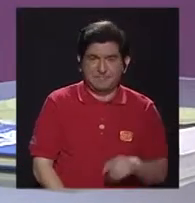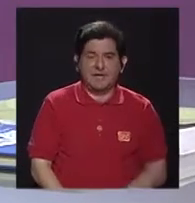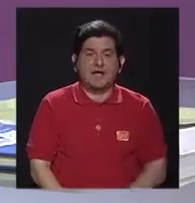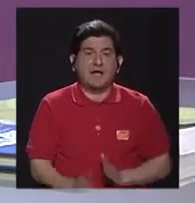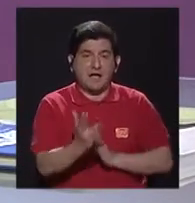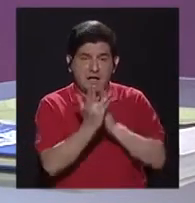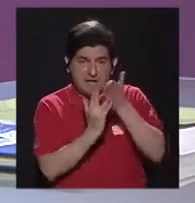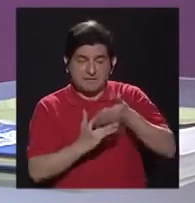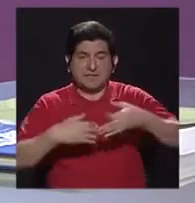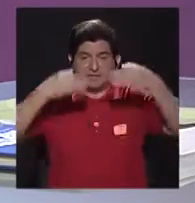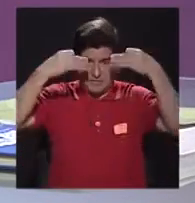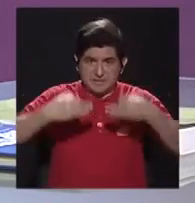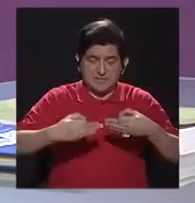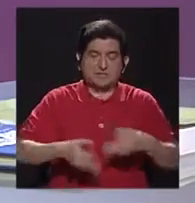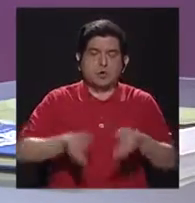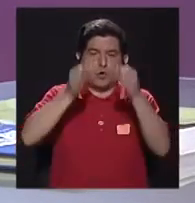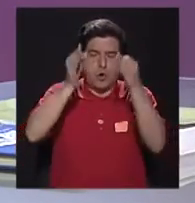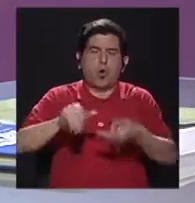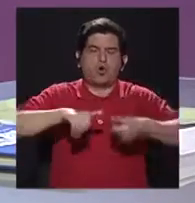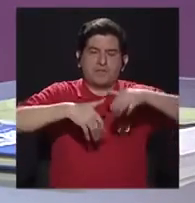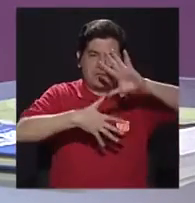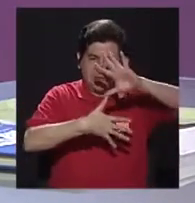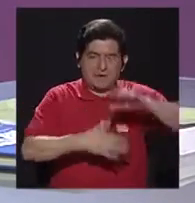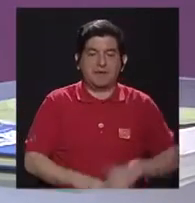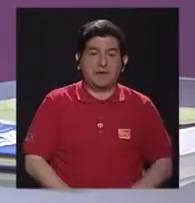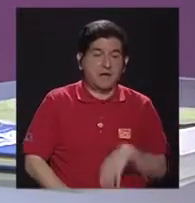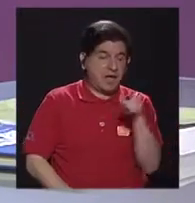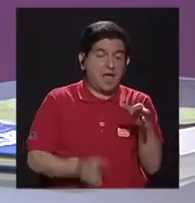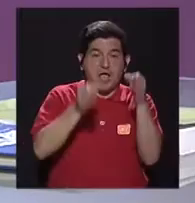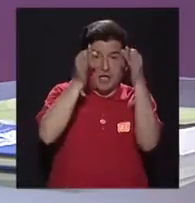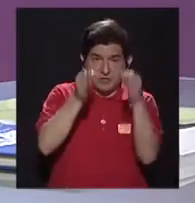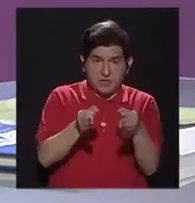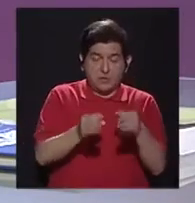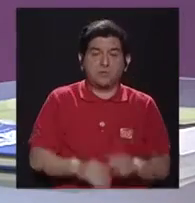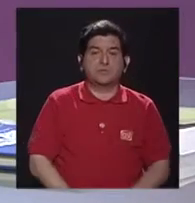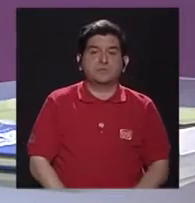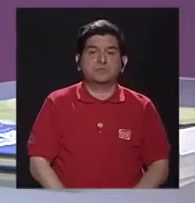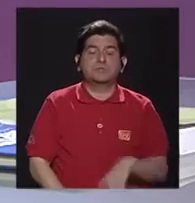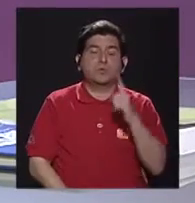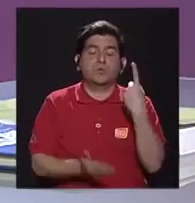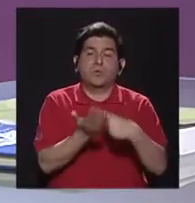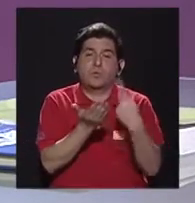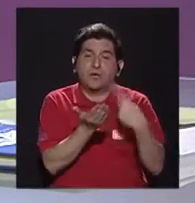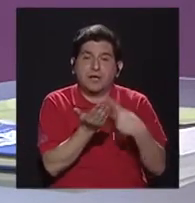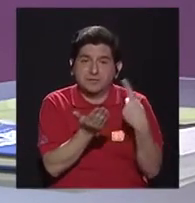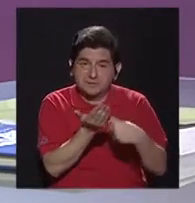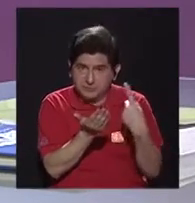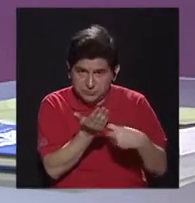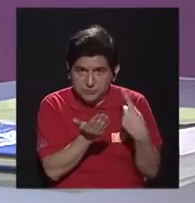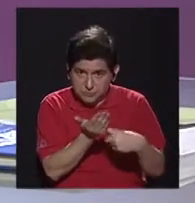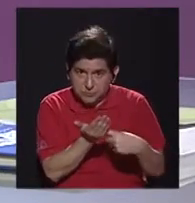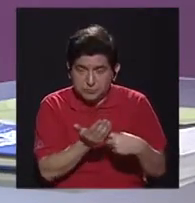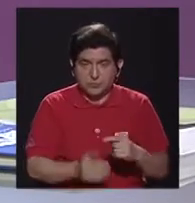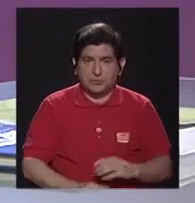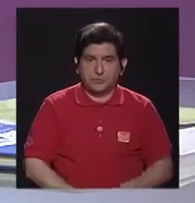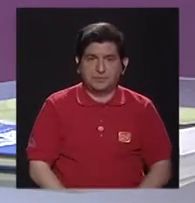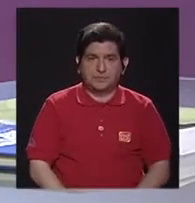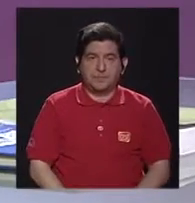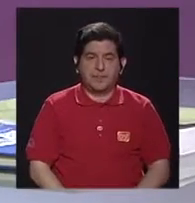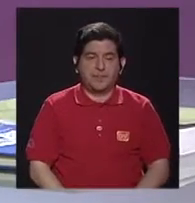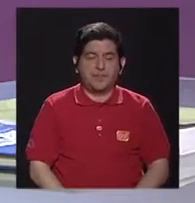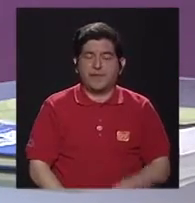por medio de la sentencia de la Corte Interamericana. Pues el juicio ante la Corte fue, en lo fundamental, una discusión sobre